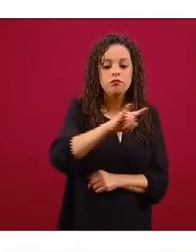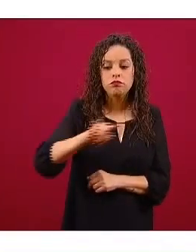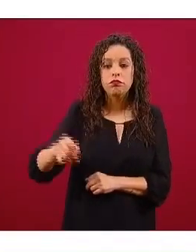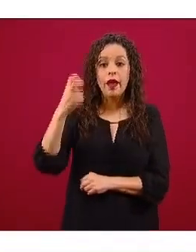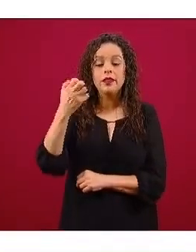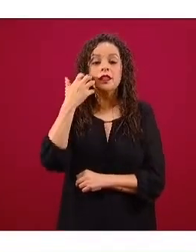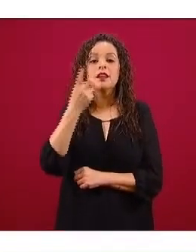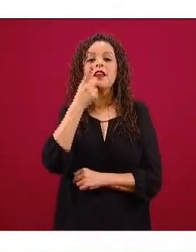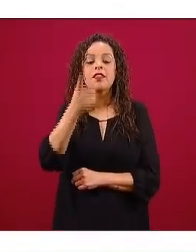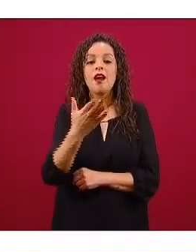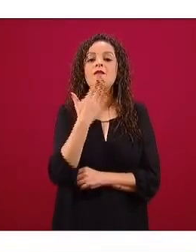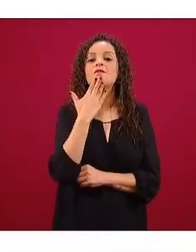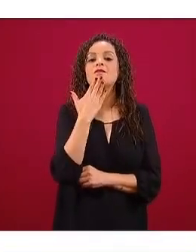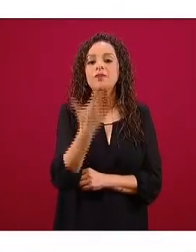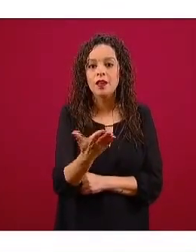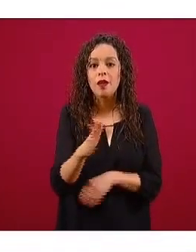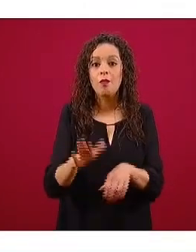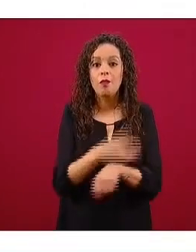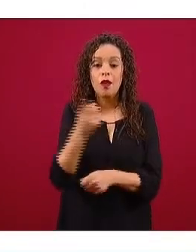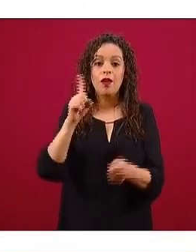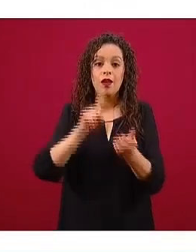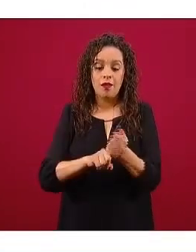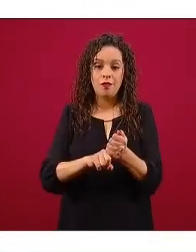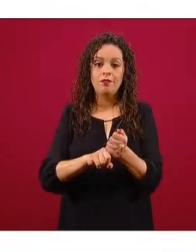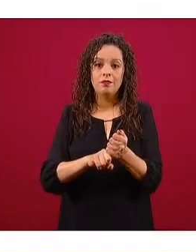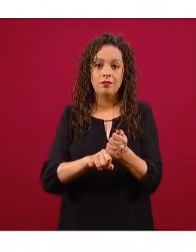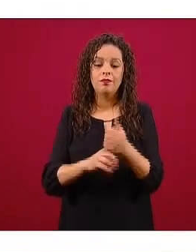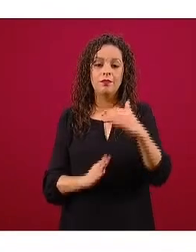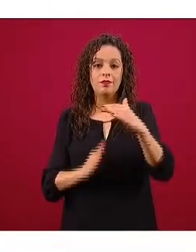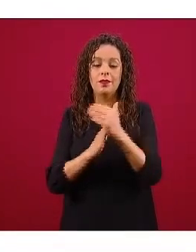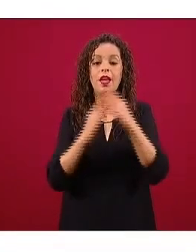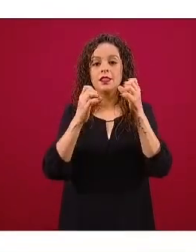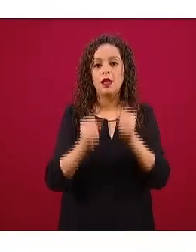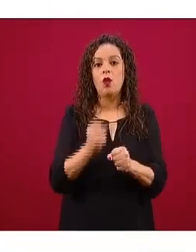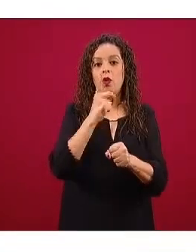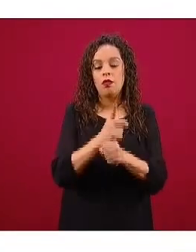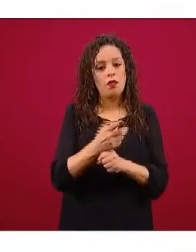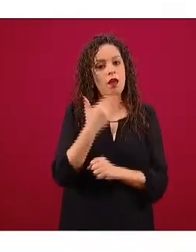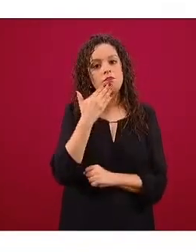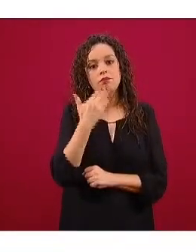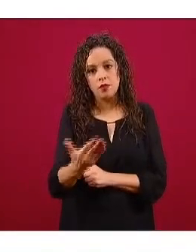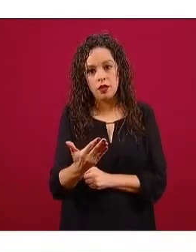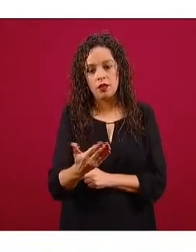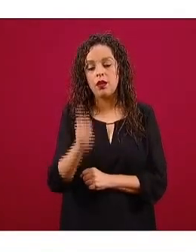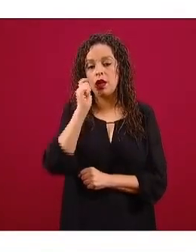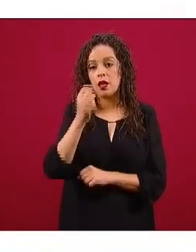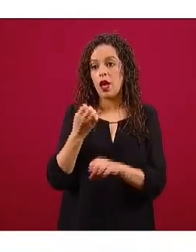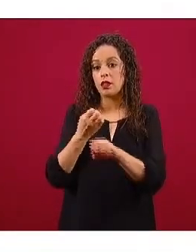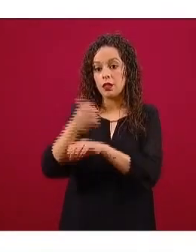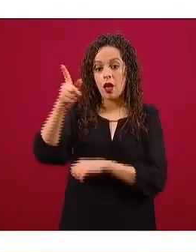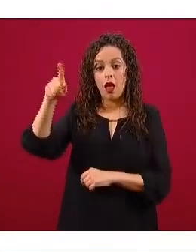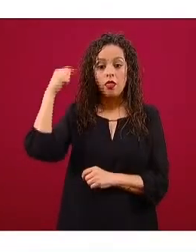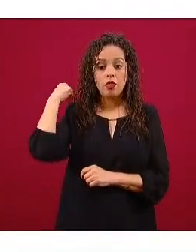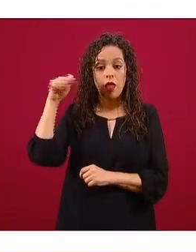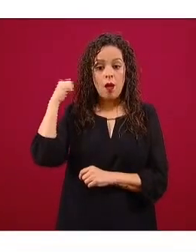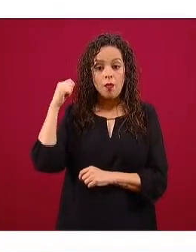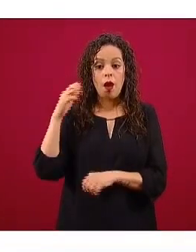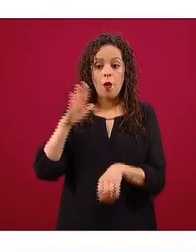están dentro del margen de seguridad, siendo ahora el estado de Tabasco el que tendría la mayor ocupación con